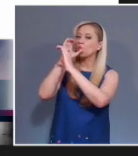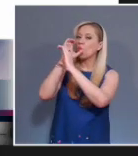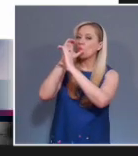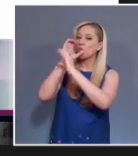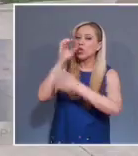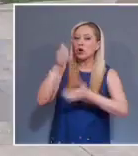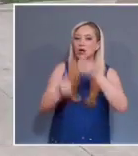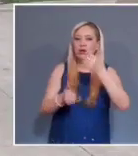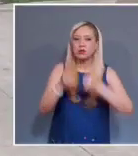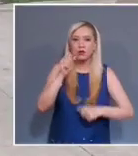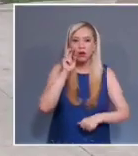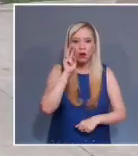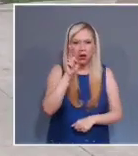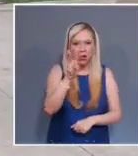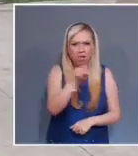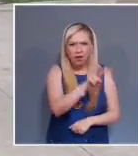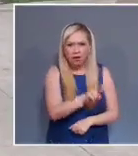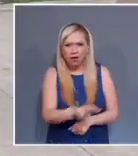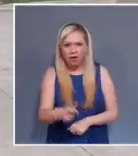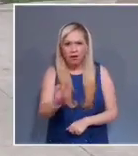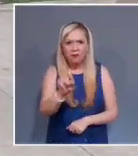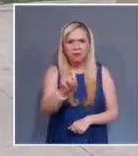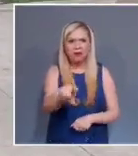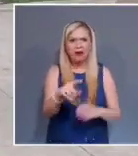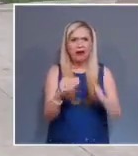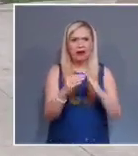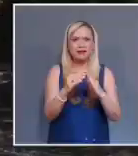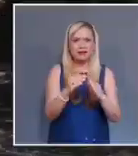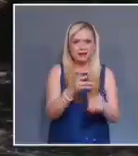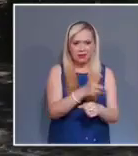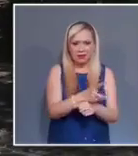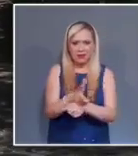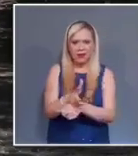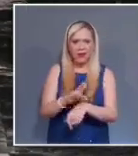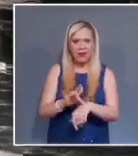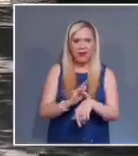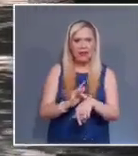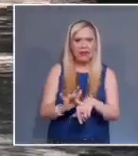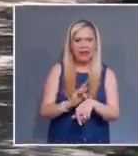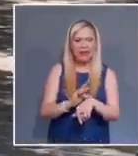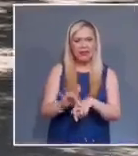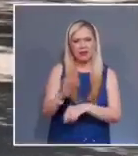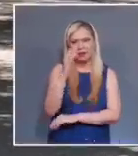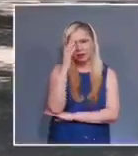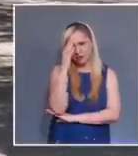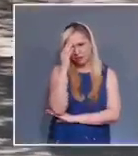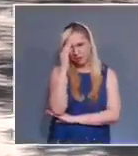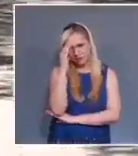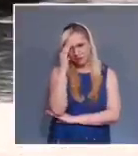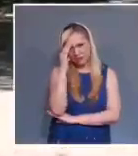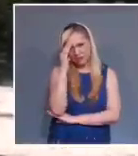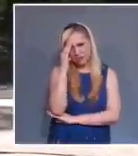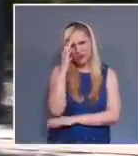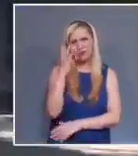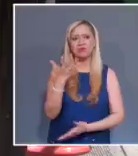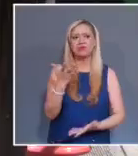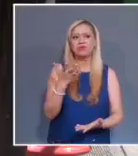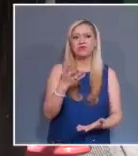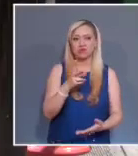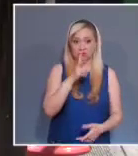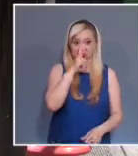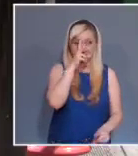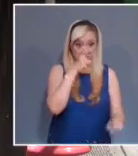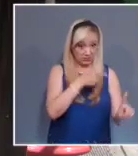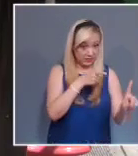dentro del hogar. Indicaron que los principales delitos que han aumentado en contra de infantes son extorsión, feminicidio,